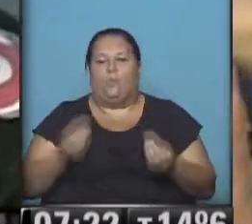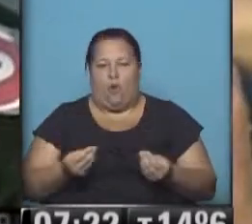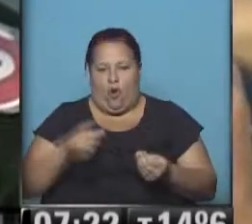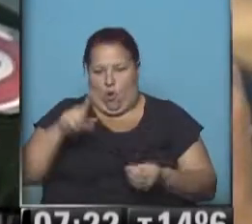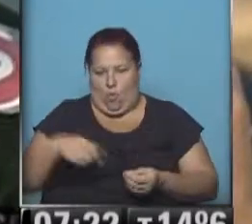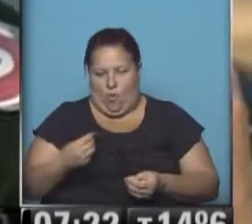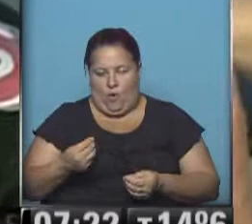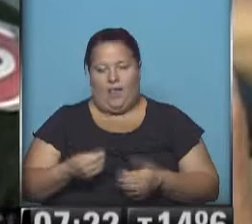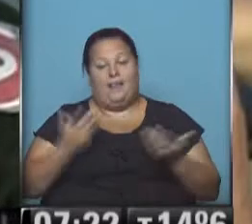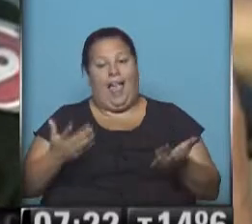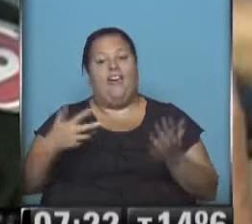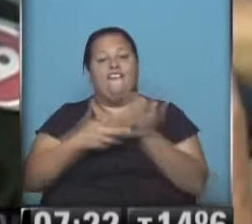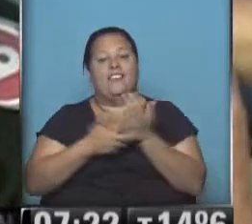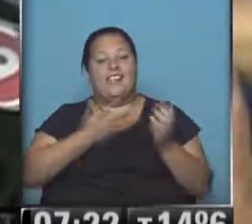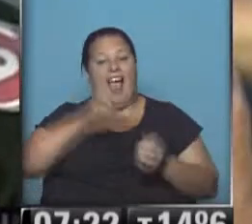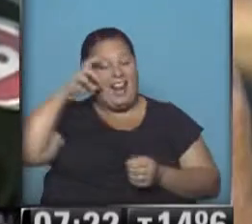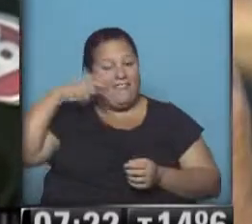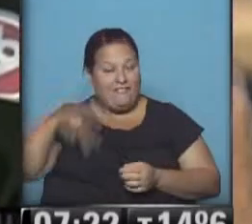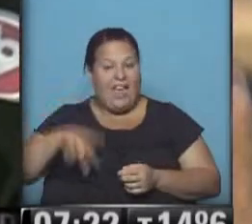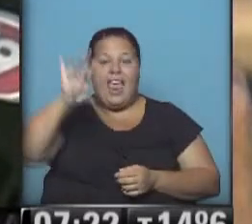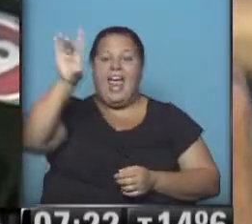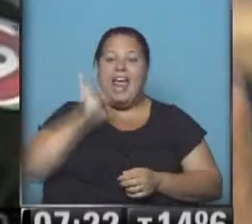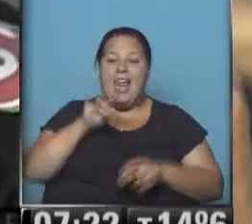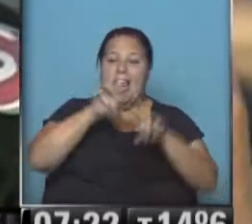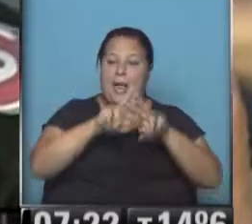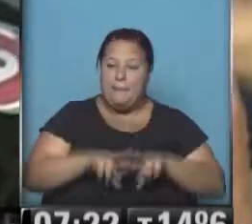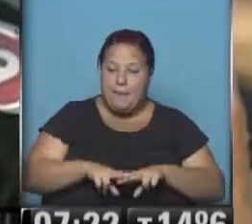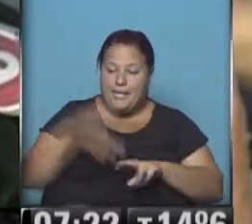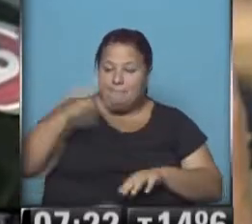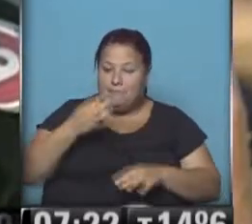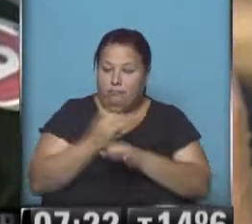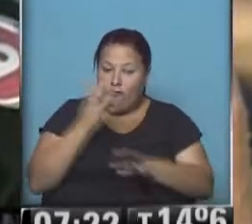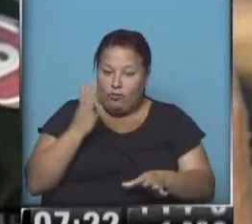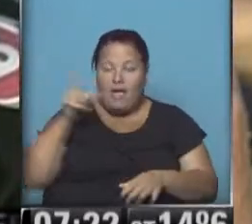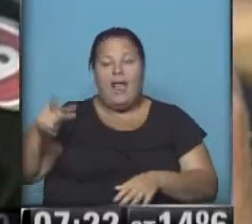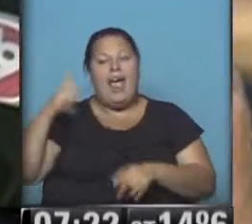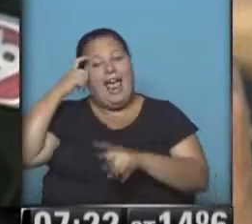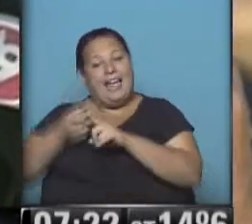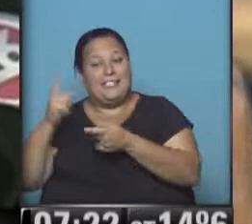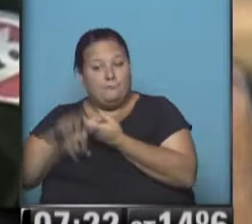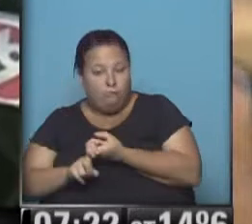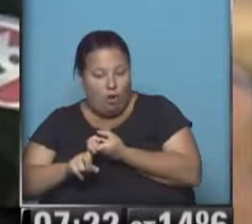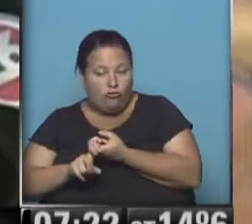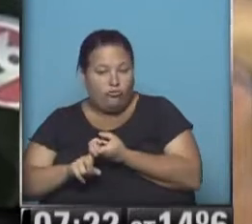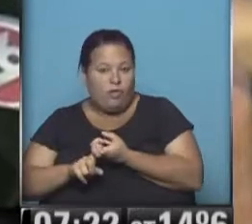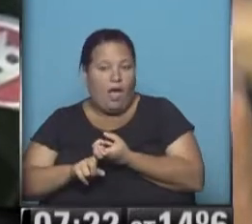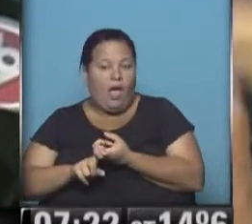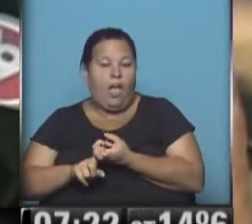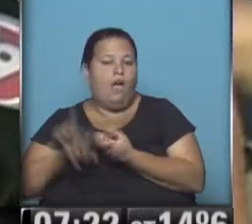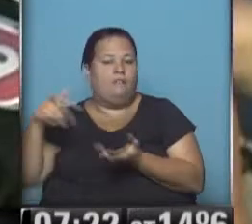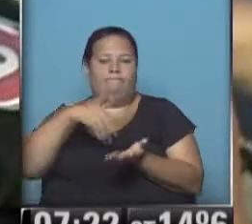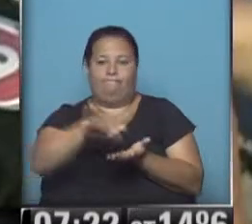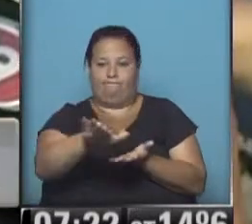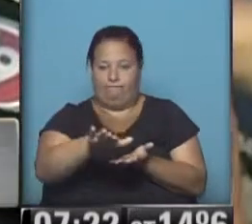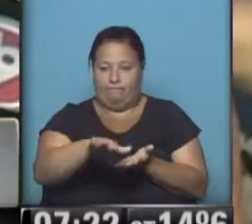Tan cierto es que cuando la fiscal Feil designa un perito, la doctora Arroyo Salgado lo